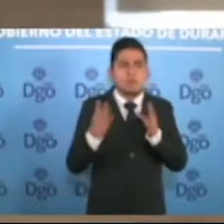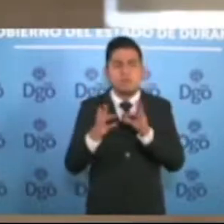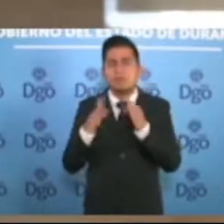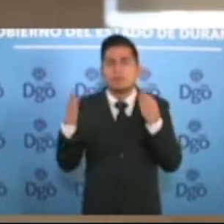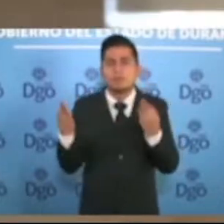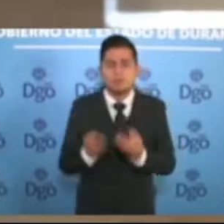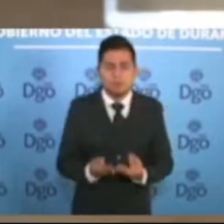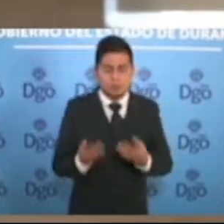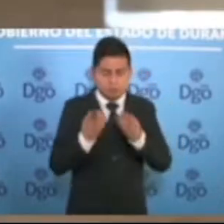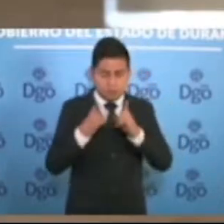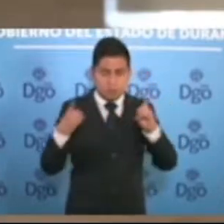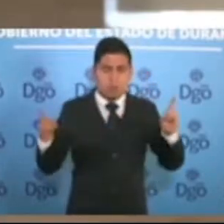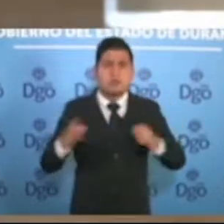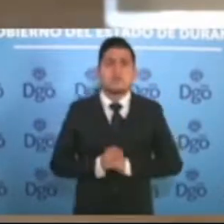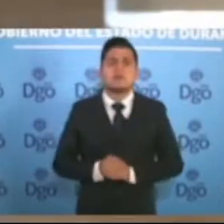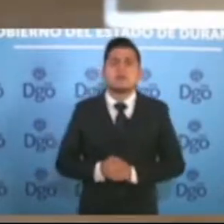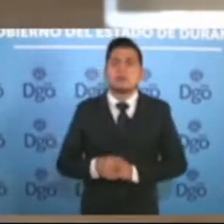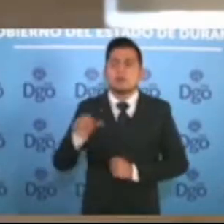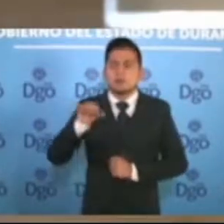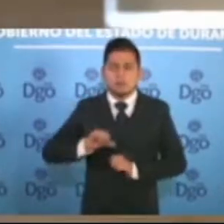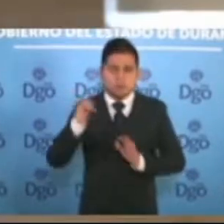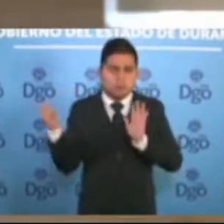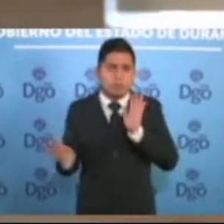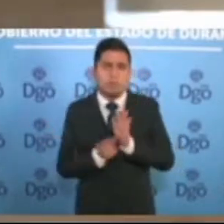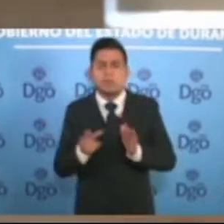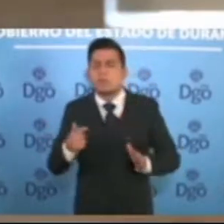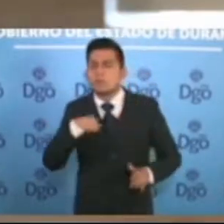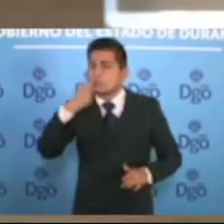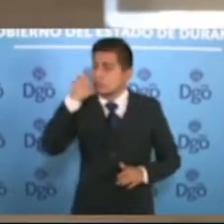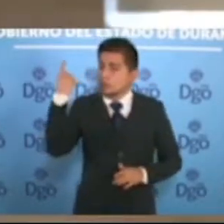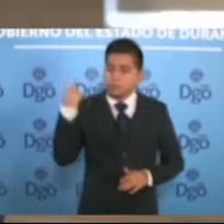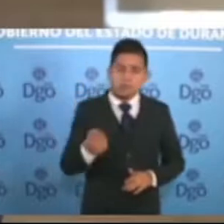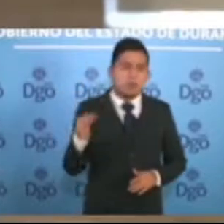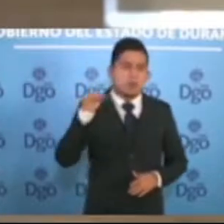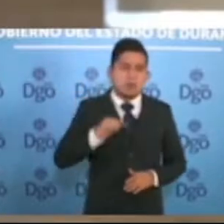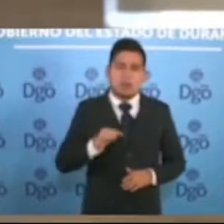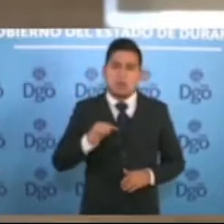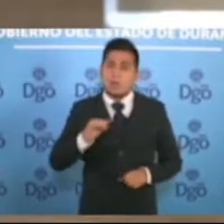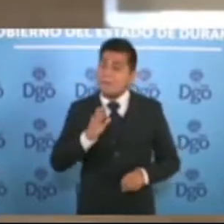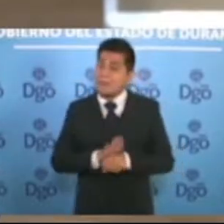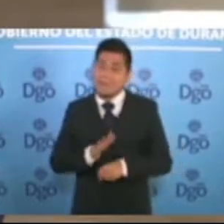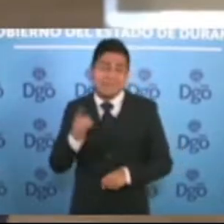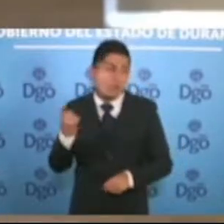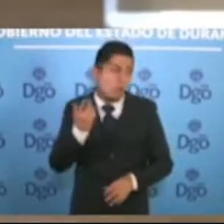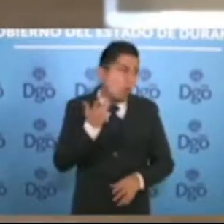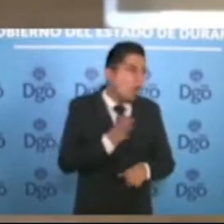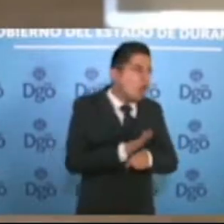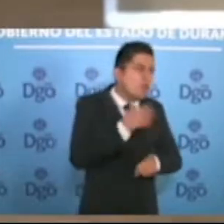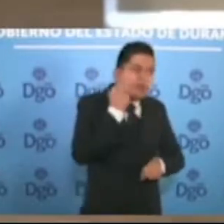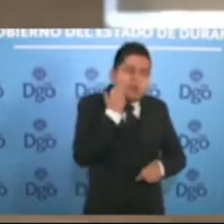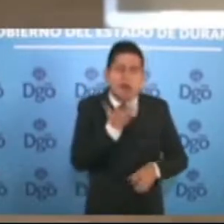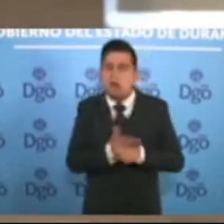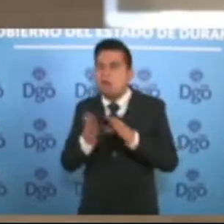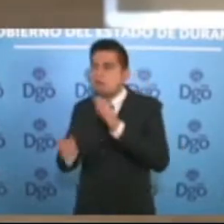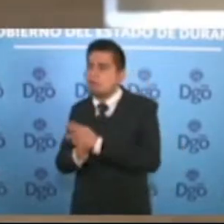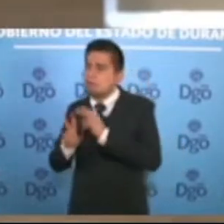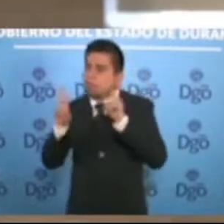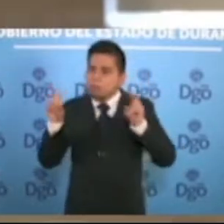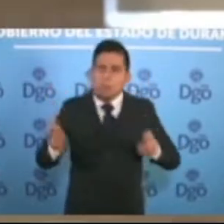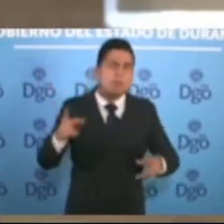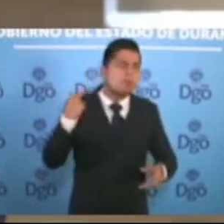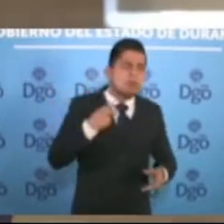de desarrollo. Hoy reitero que por encima de todo, de cualquier interés político o